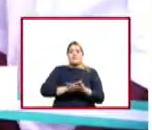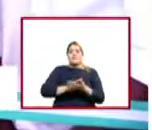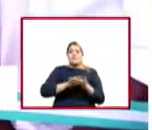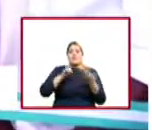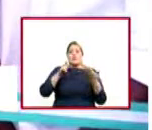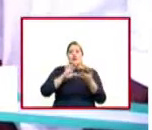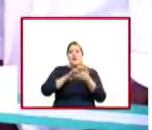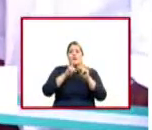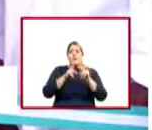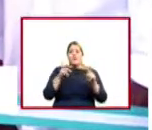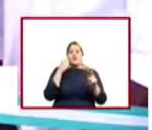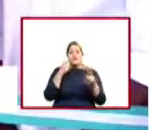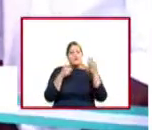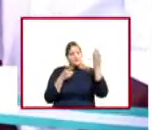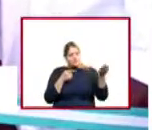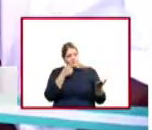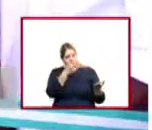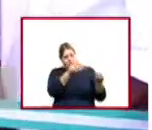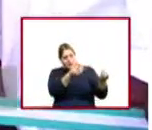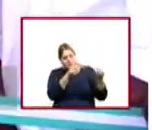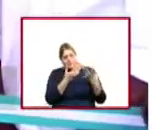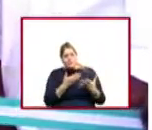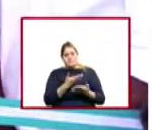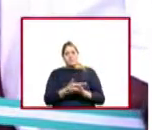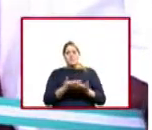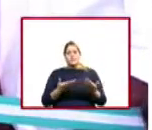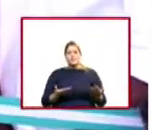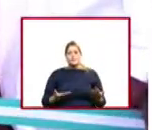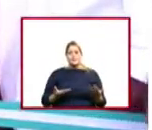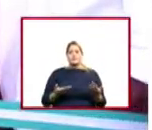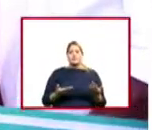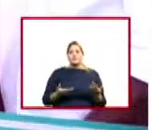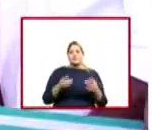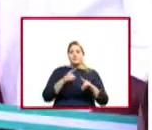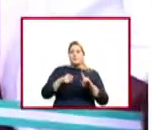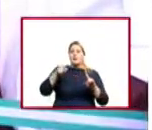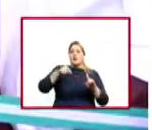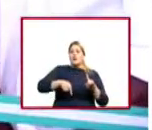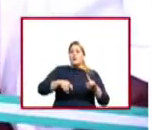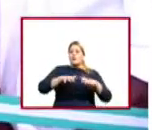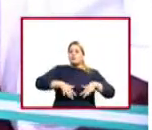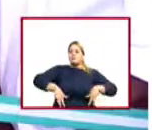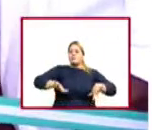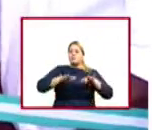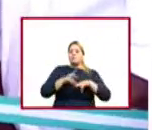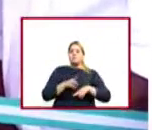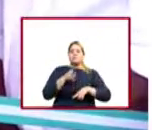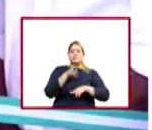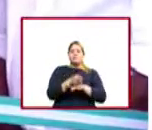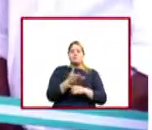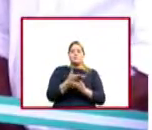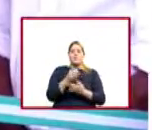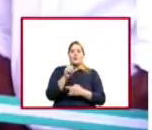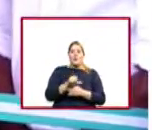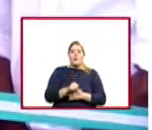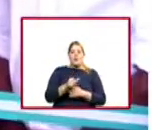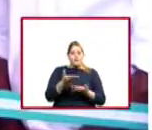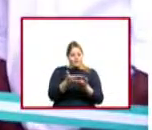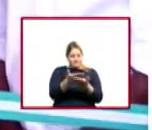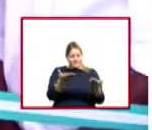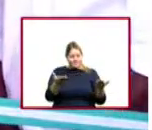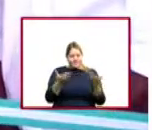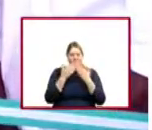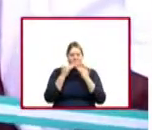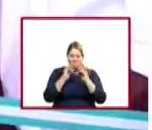Bueno, como le digo, nosotros actuamos de conformidad al análisis que hacemos de la ley. Me imagino que las otras secretarías entonces actuarían de la misma